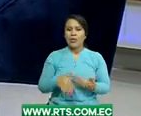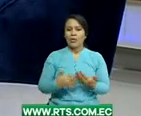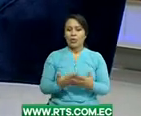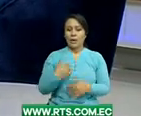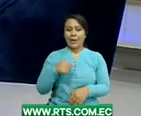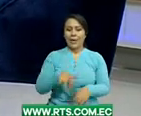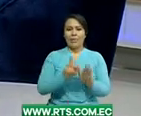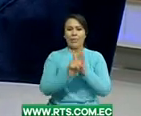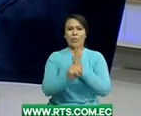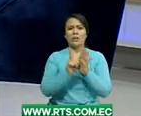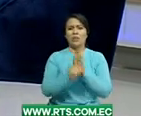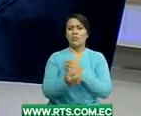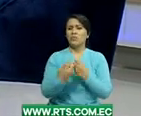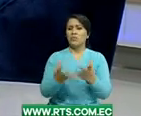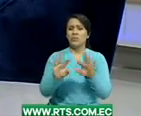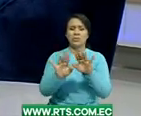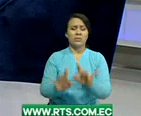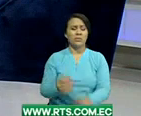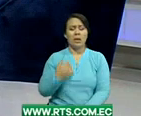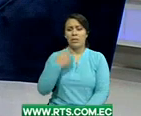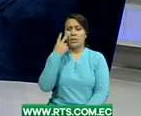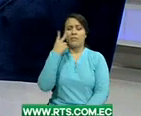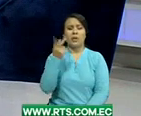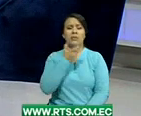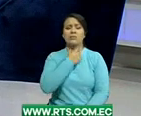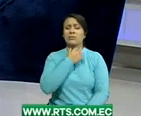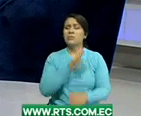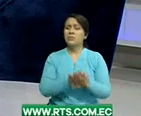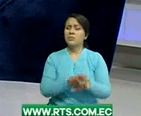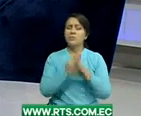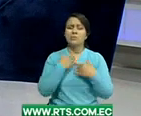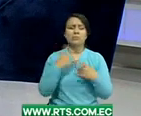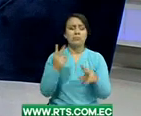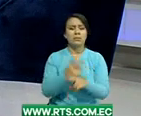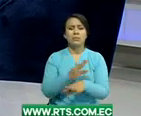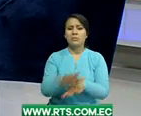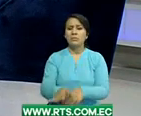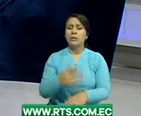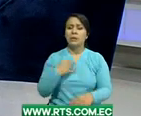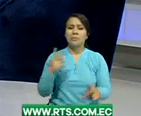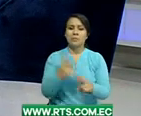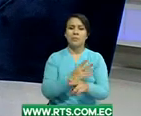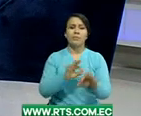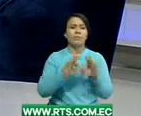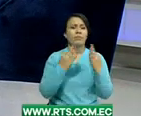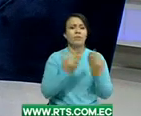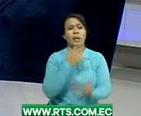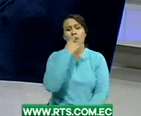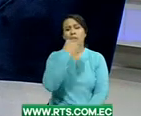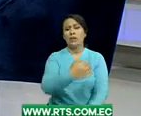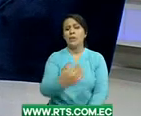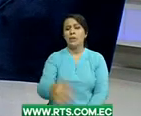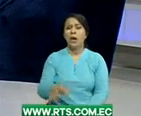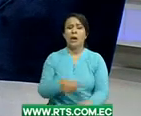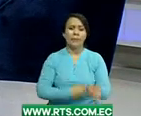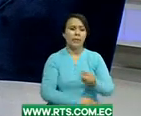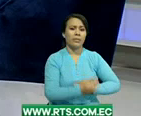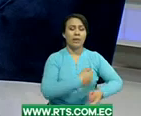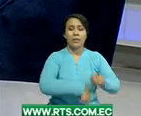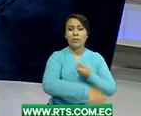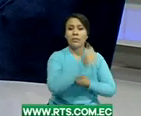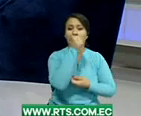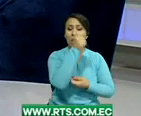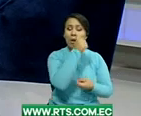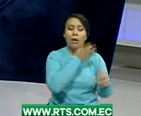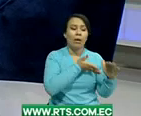recibimos denuncias a diario, presentamos casos muy críticos de hechos de violencia, de niños que son víctimas del tema del microtráfico, y entiendo